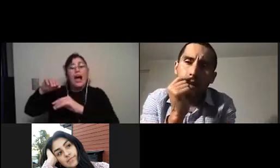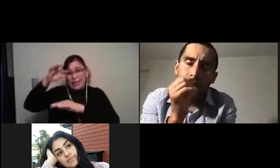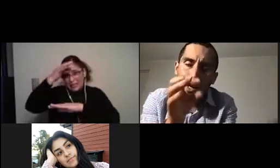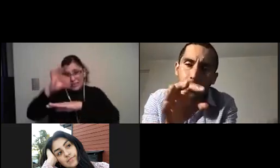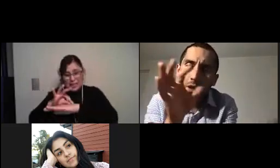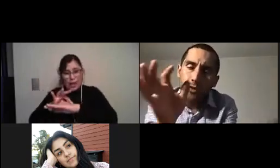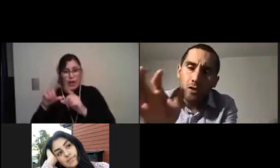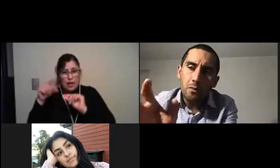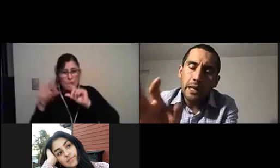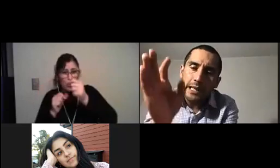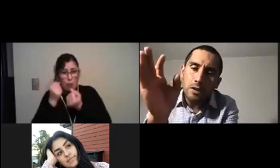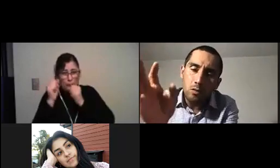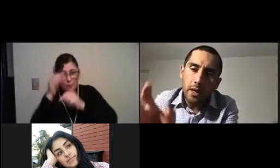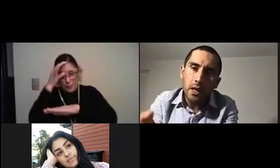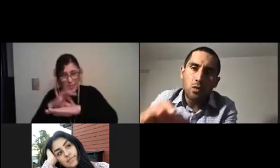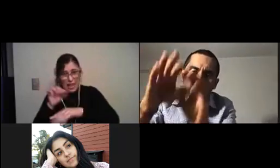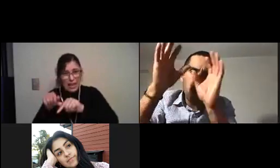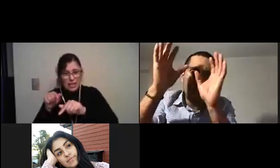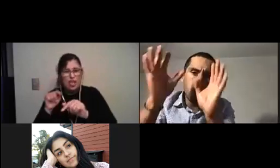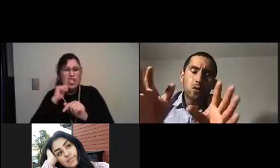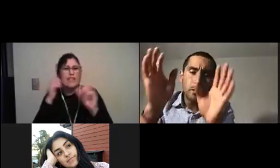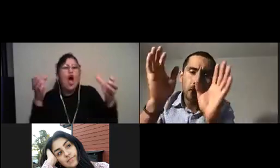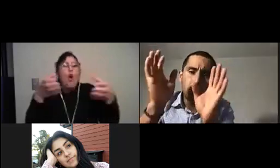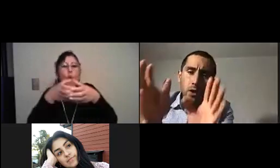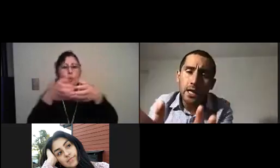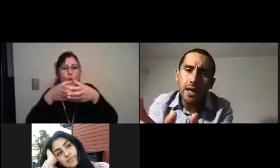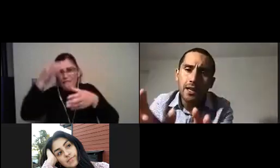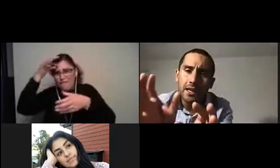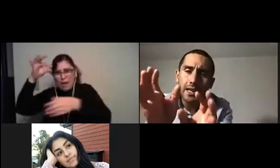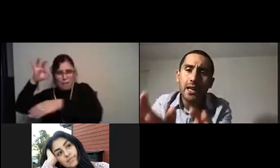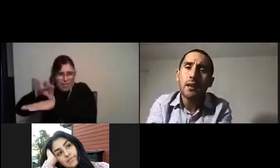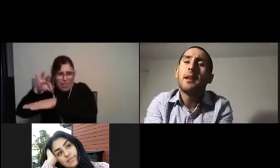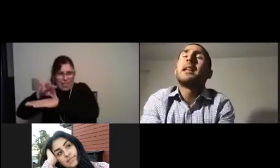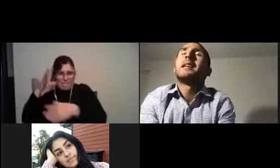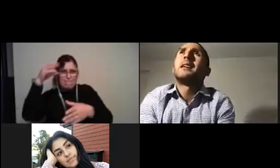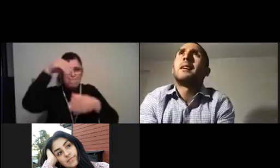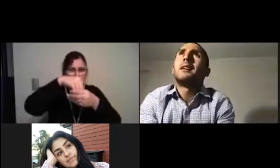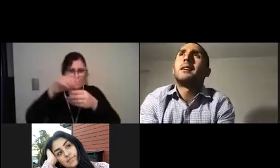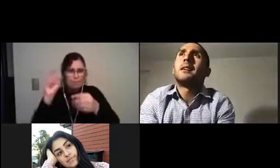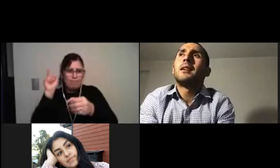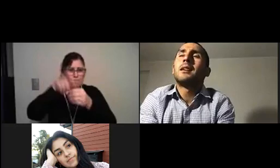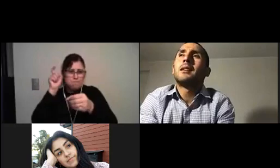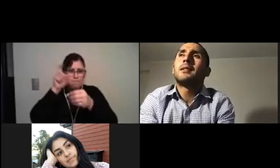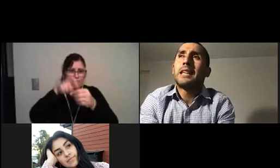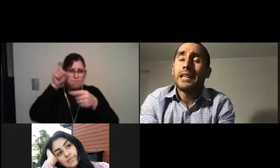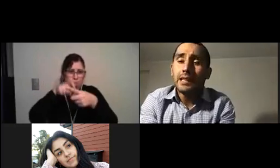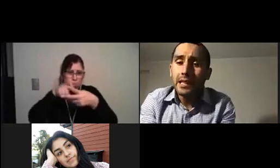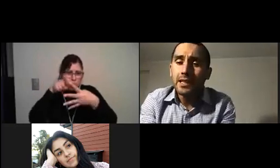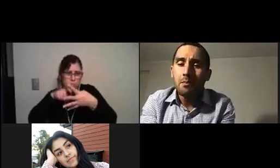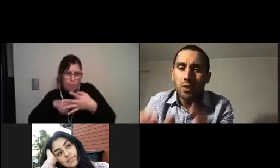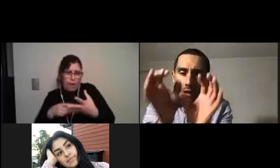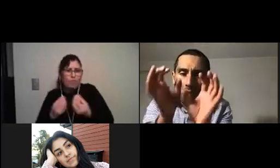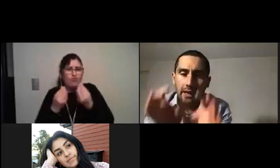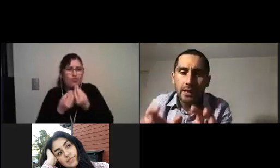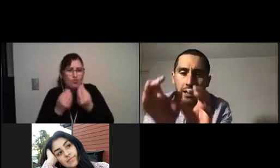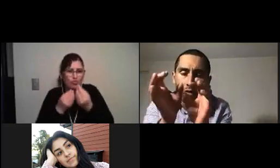¿ya? Es una forma de agrupar a un conjunto de patologías que se